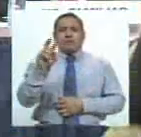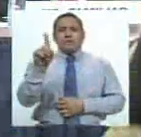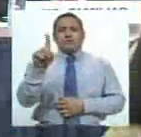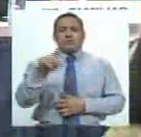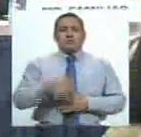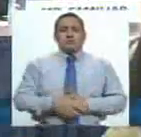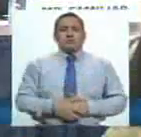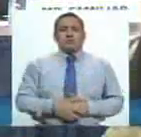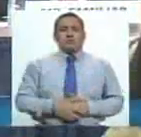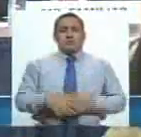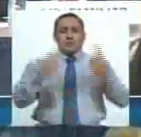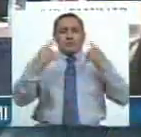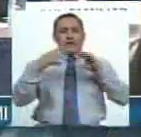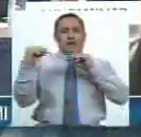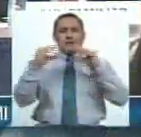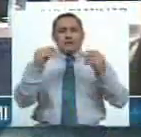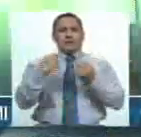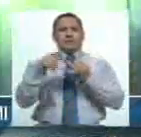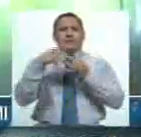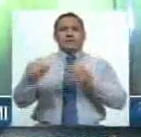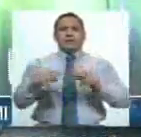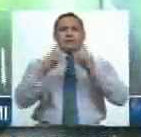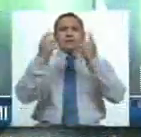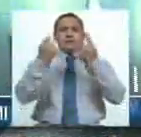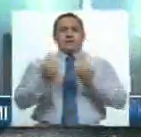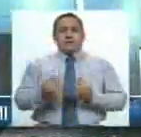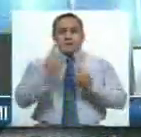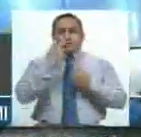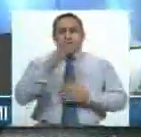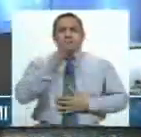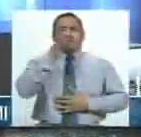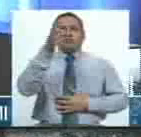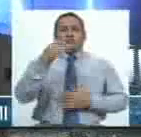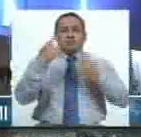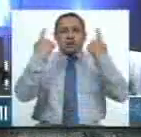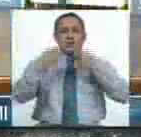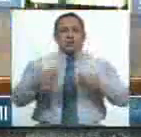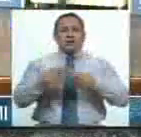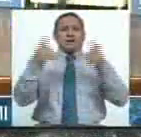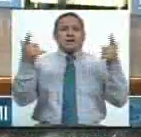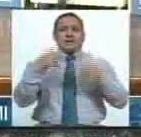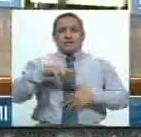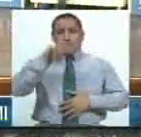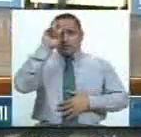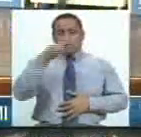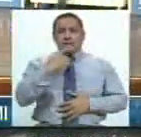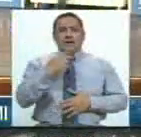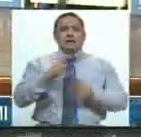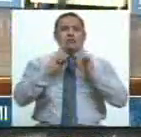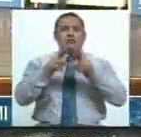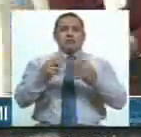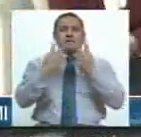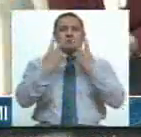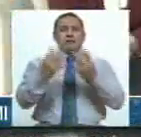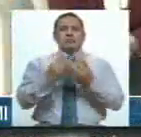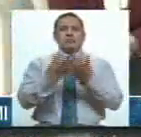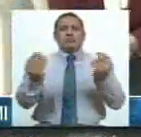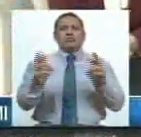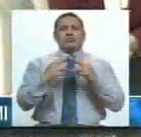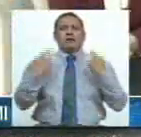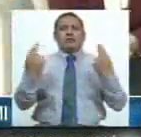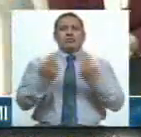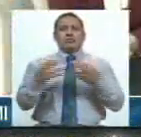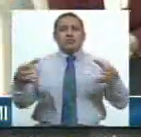se está organizando. La discusión de grandes temas económicos y la proyección de una extraordinaria imagen del Perú son los resultados que obtuvieron en la reunión